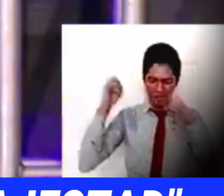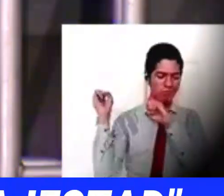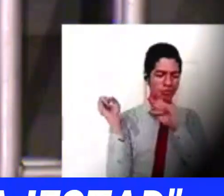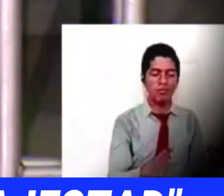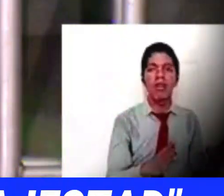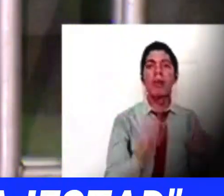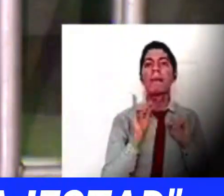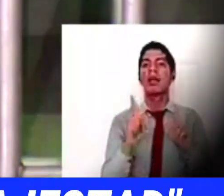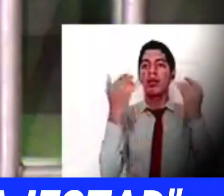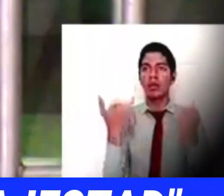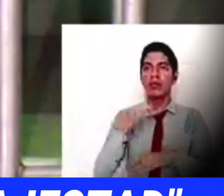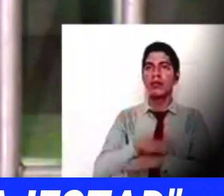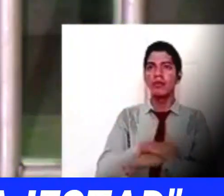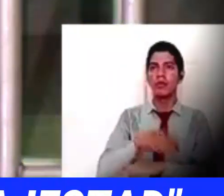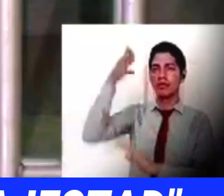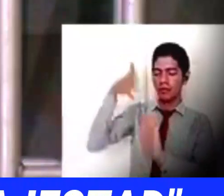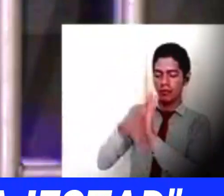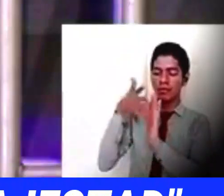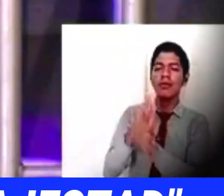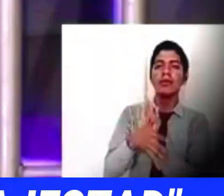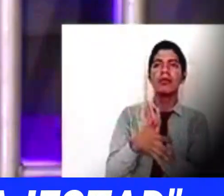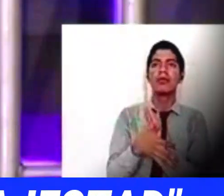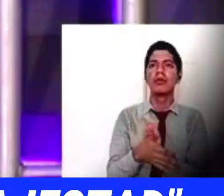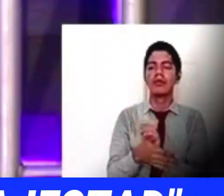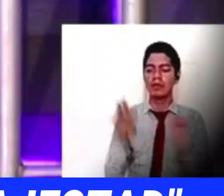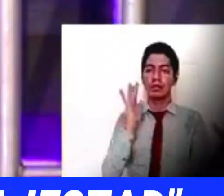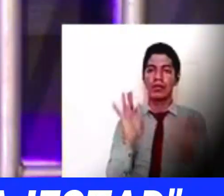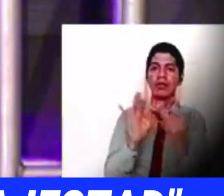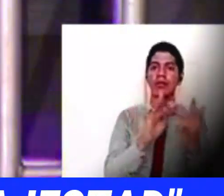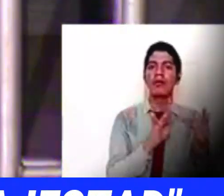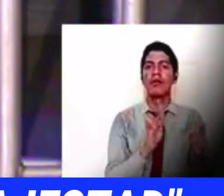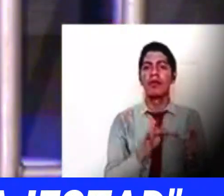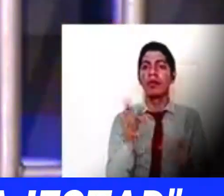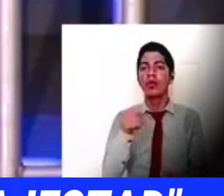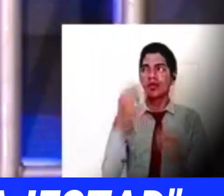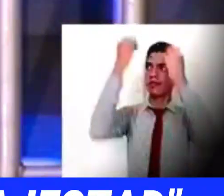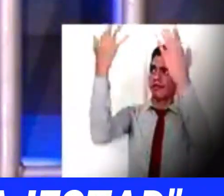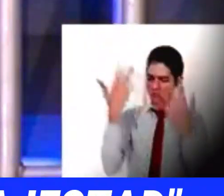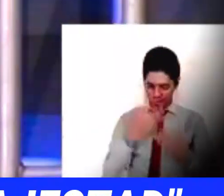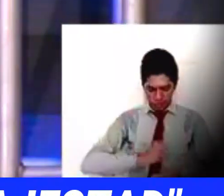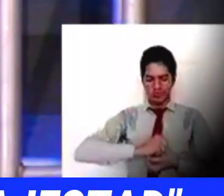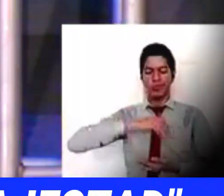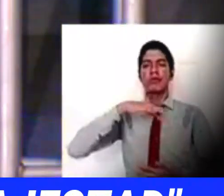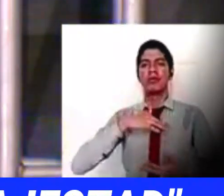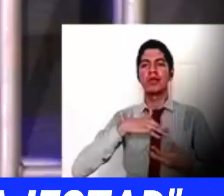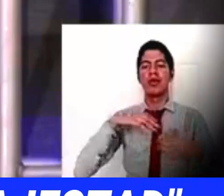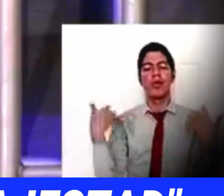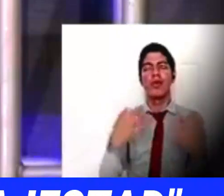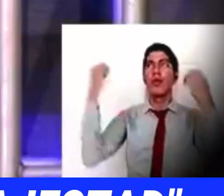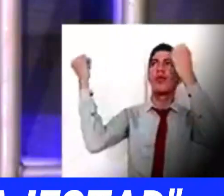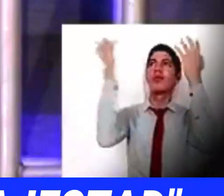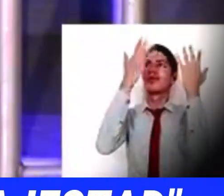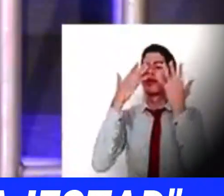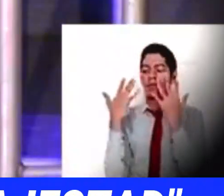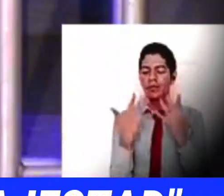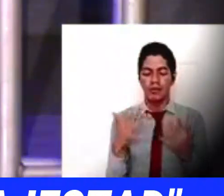en este congreso. Vas a ser lleno del Espíritu Santo, la gloria caerá sobre ti en esta tarde, el Señor te va a coronar con su